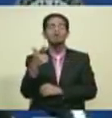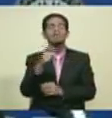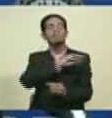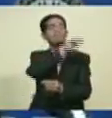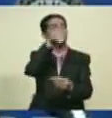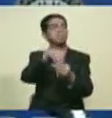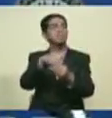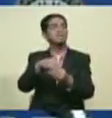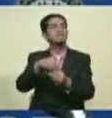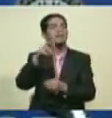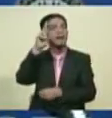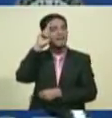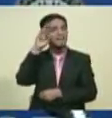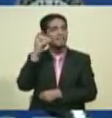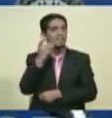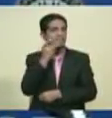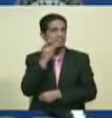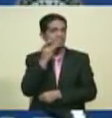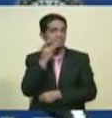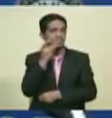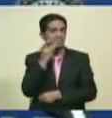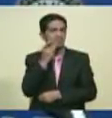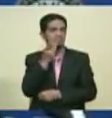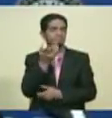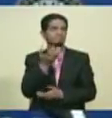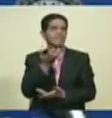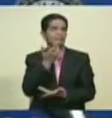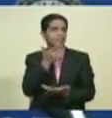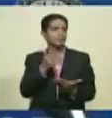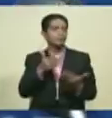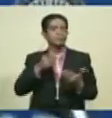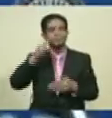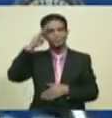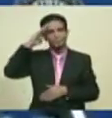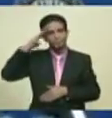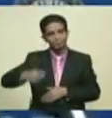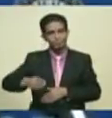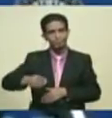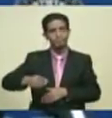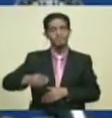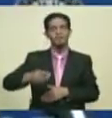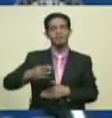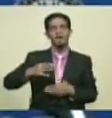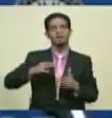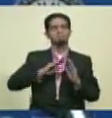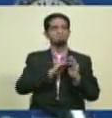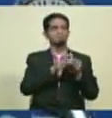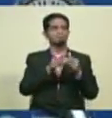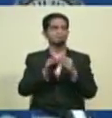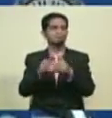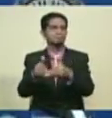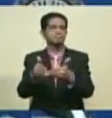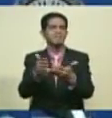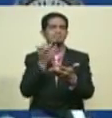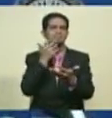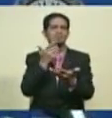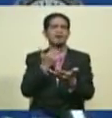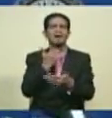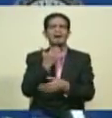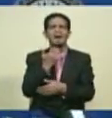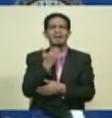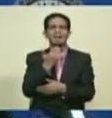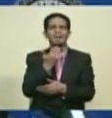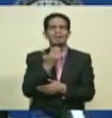fuerza interamericana, con contingentes navales, con tropas. En realidad no era ninguna fuerza